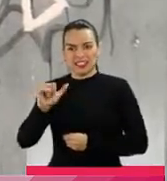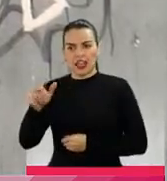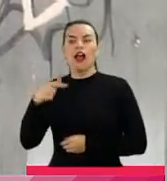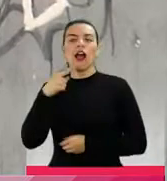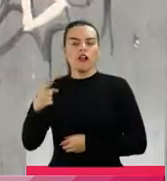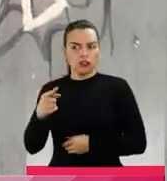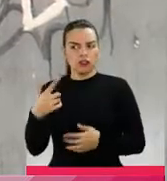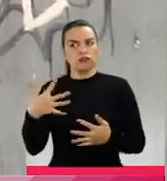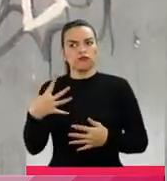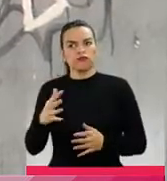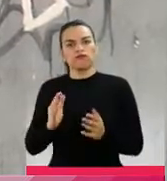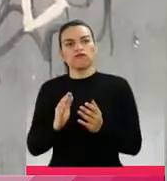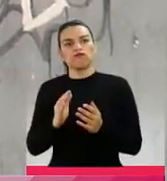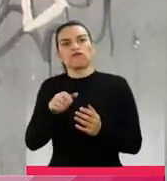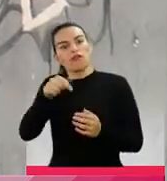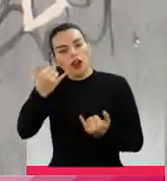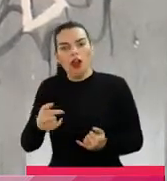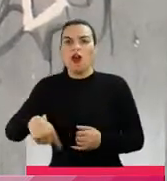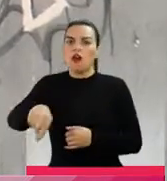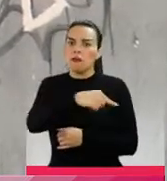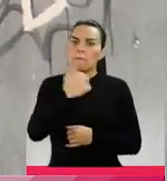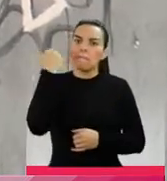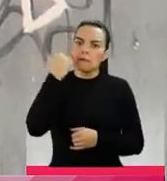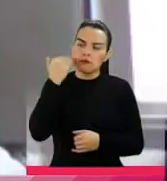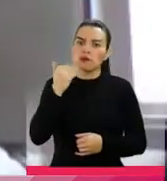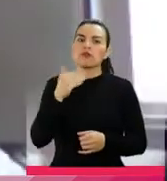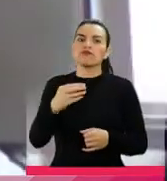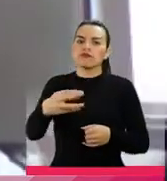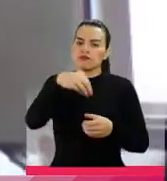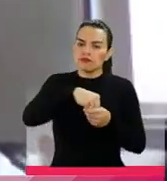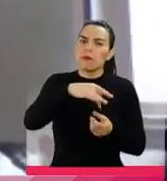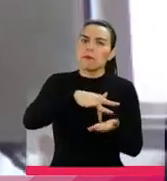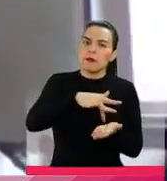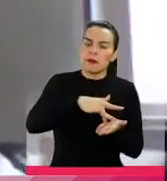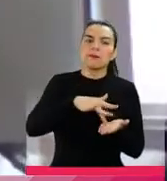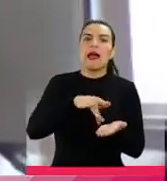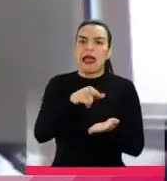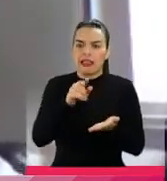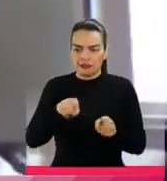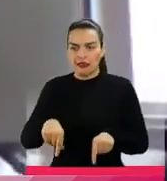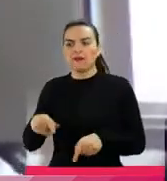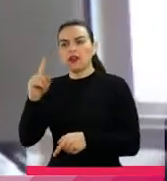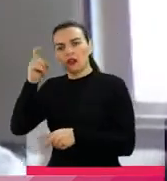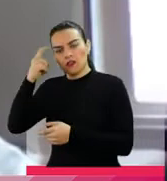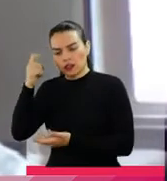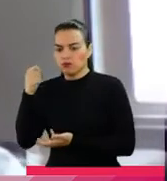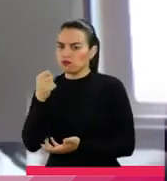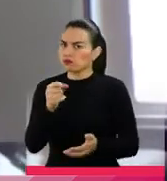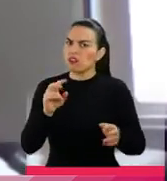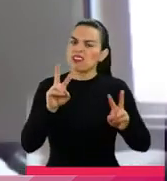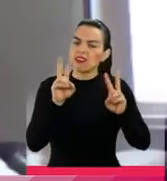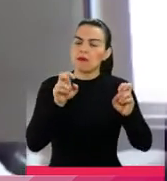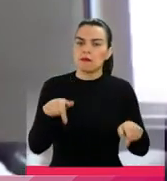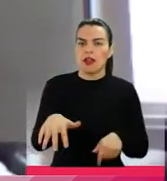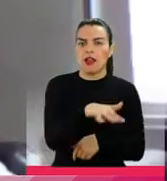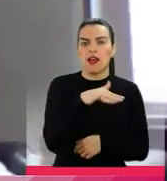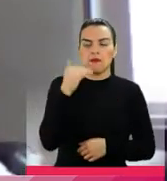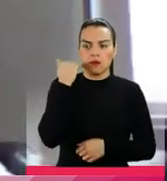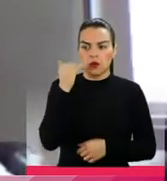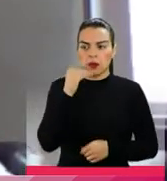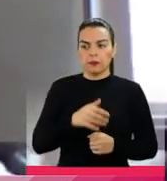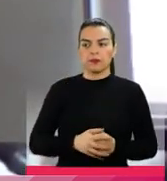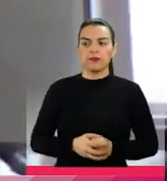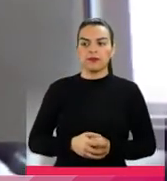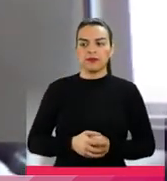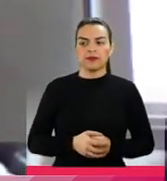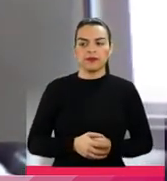lo significativo del presupuesto destinado para la mujer quiero mencionar el presupuesto nacional para la